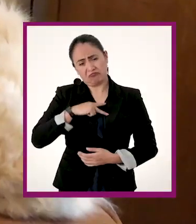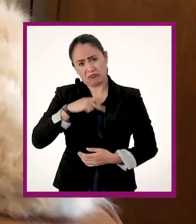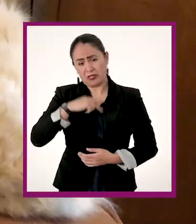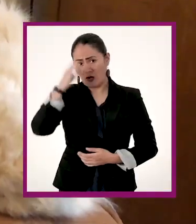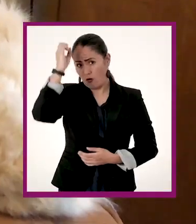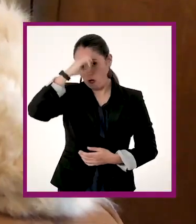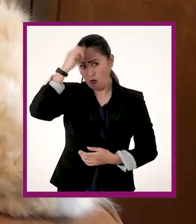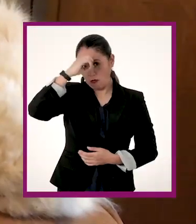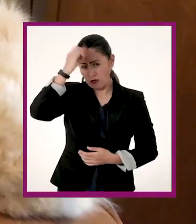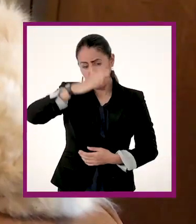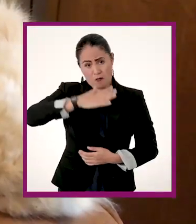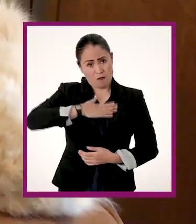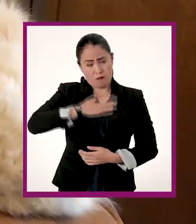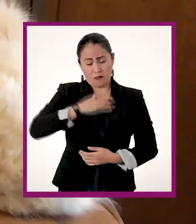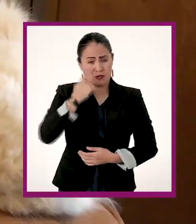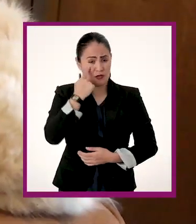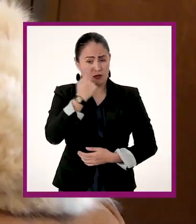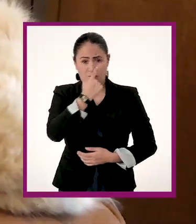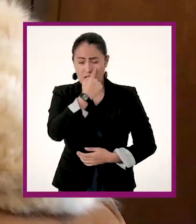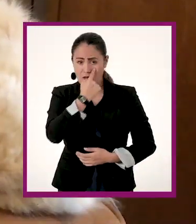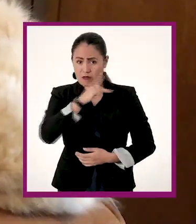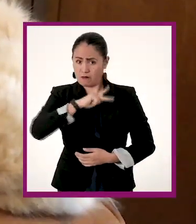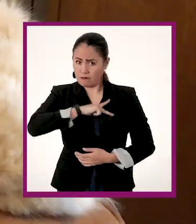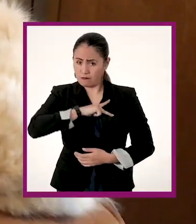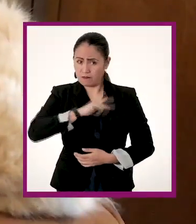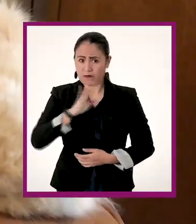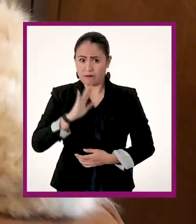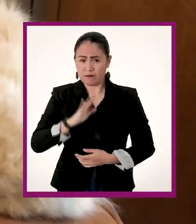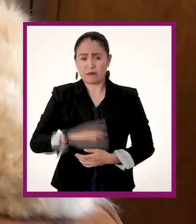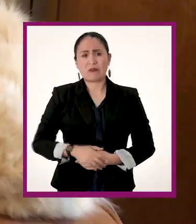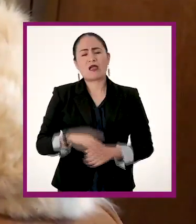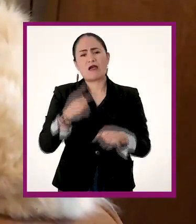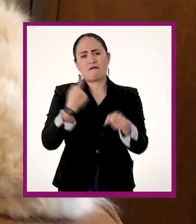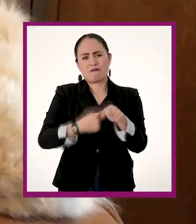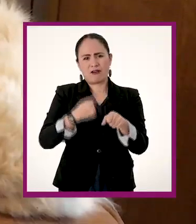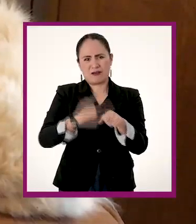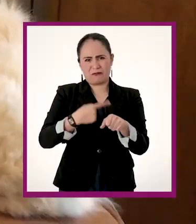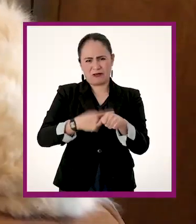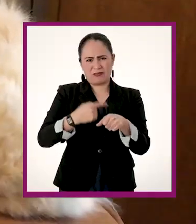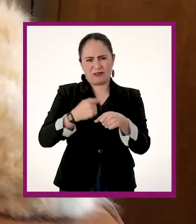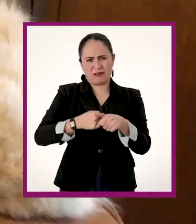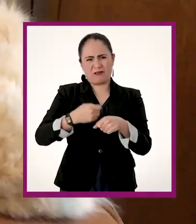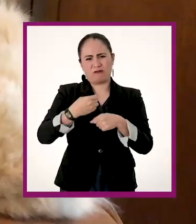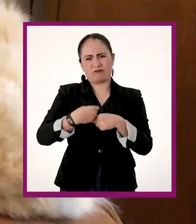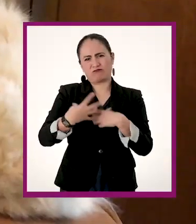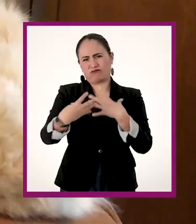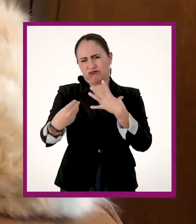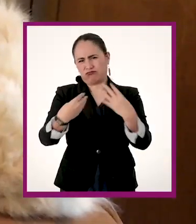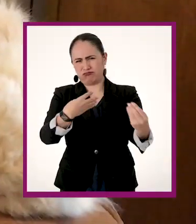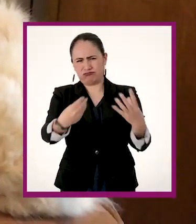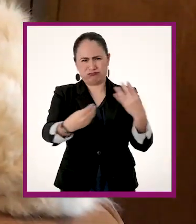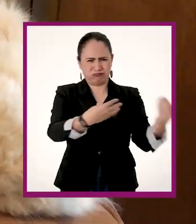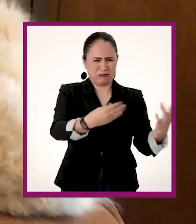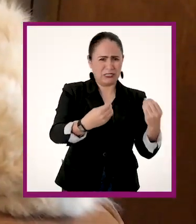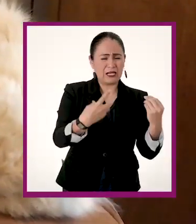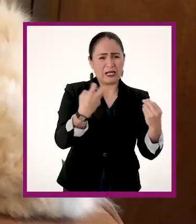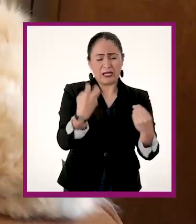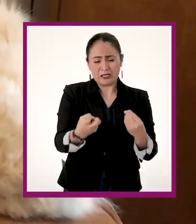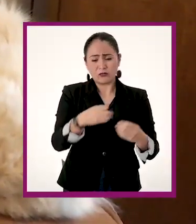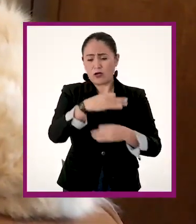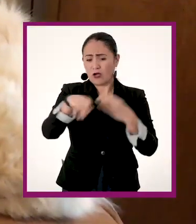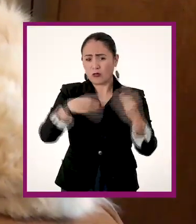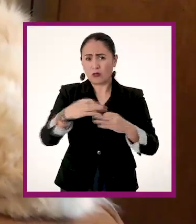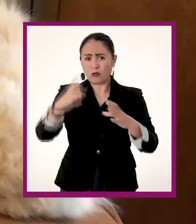opino, es un punto de vista muy personal, que esta pandemia nos ha dejado una